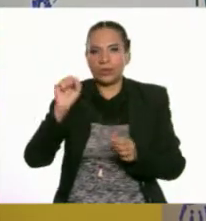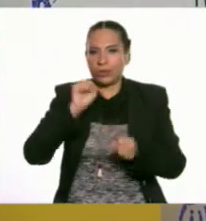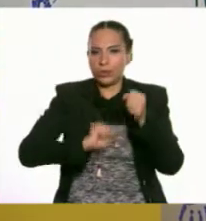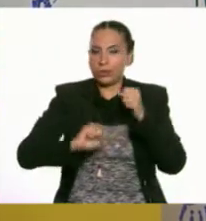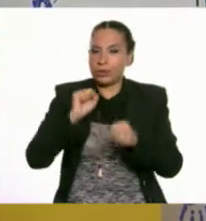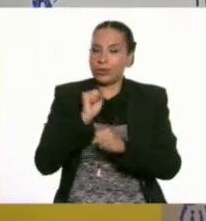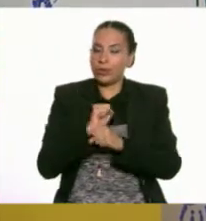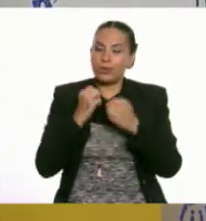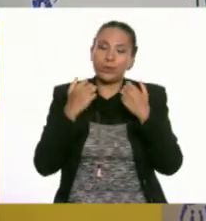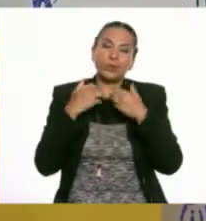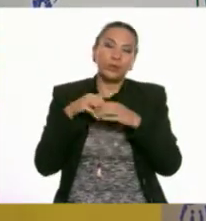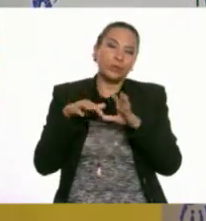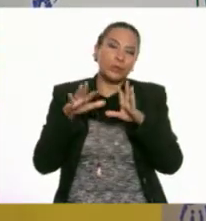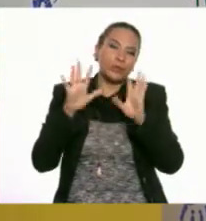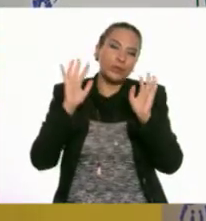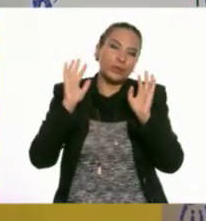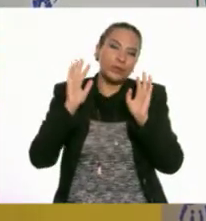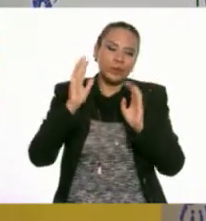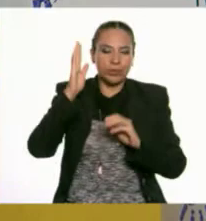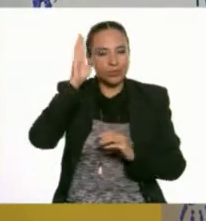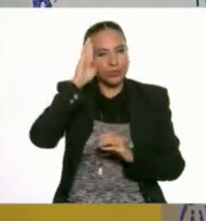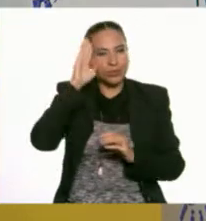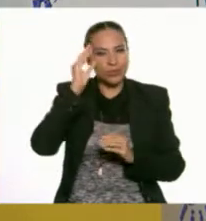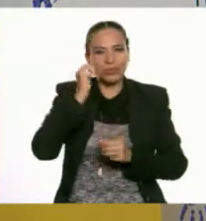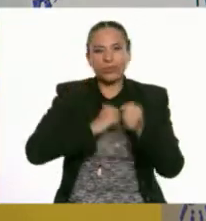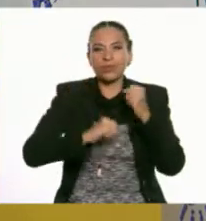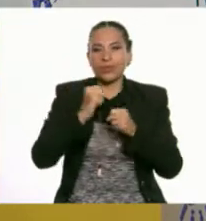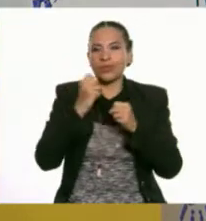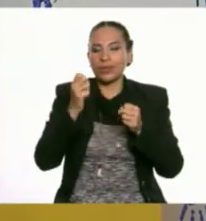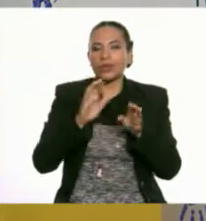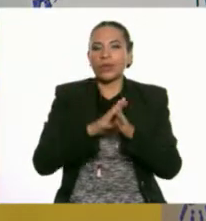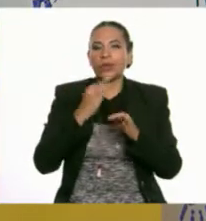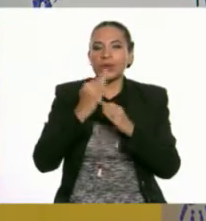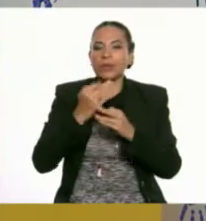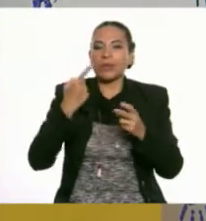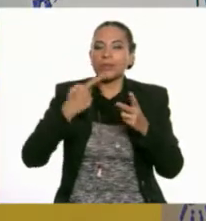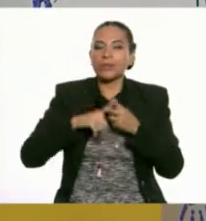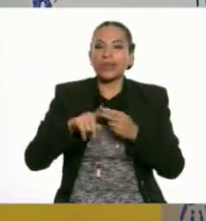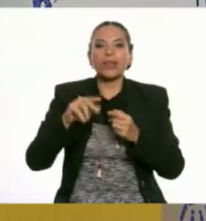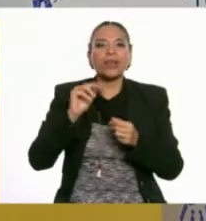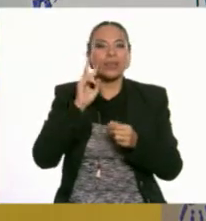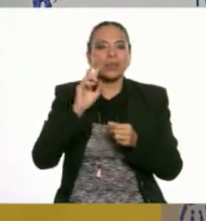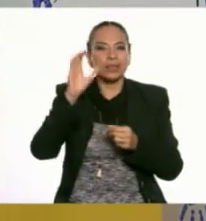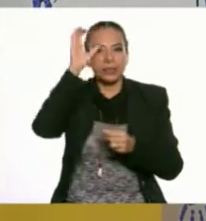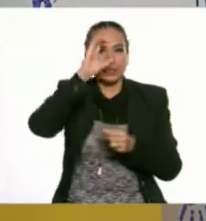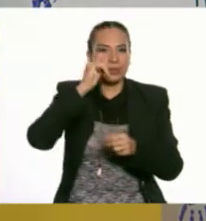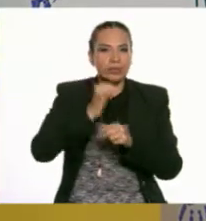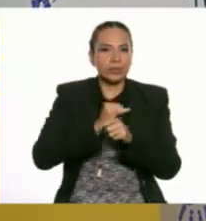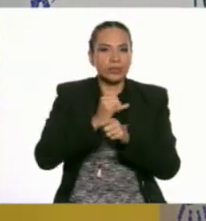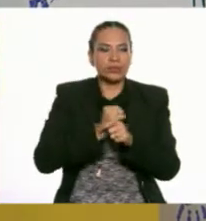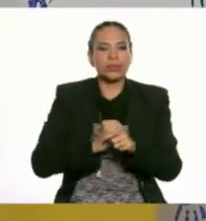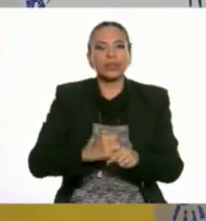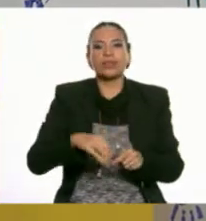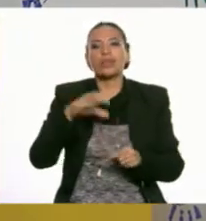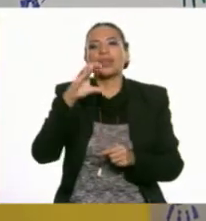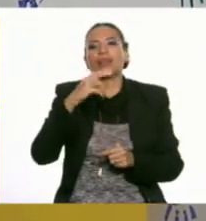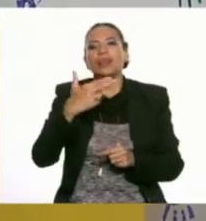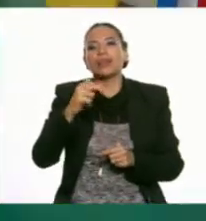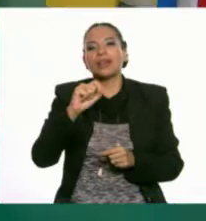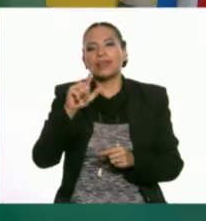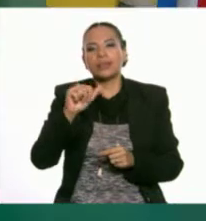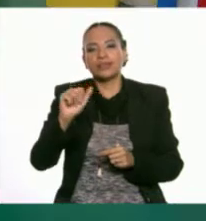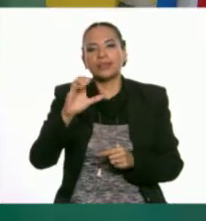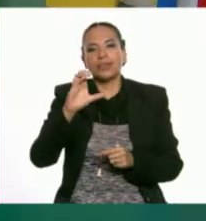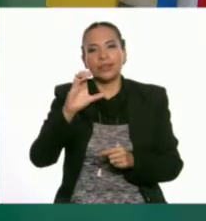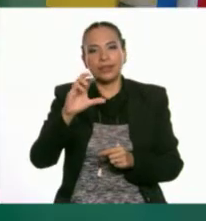años. Mucho, también por eso nuestra clase se llama así. Vamos a empezar con un científico que se llama Hans Christian